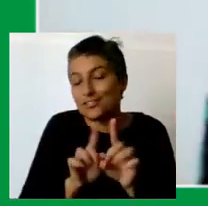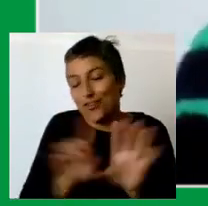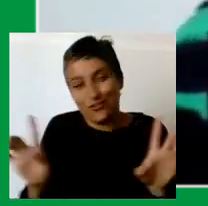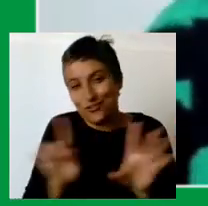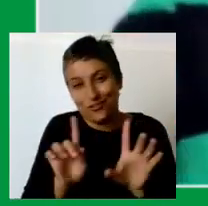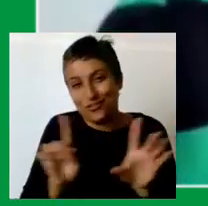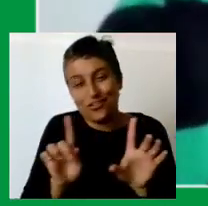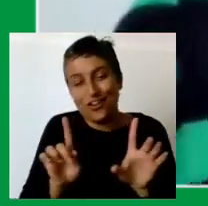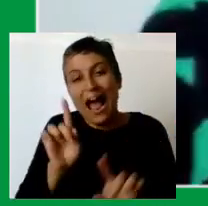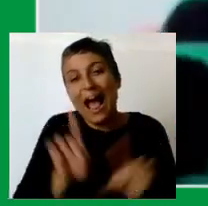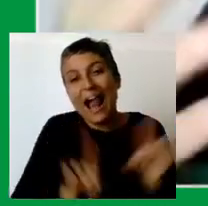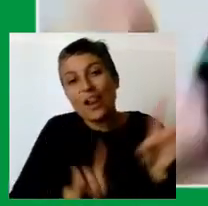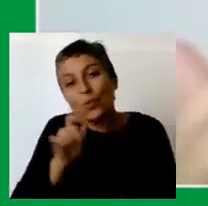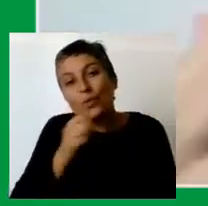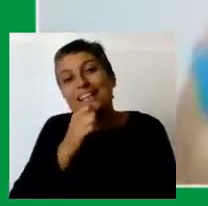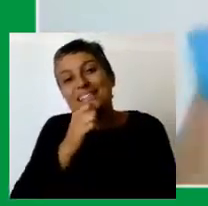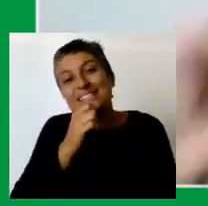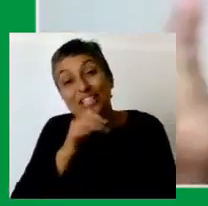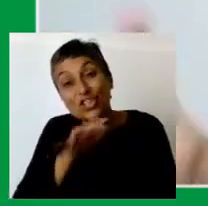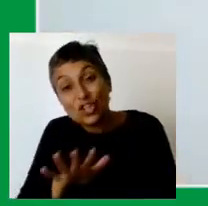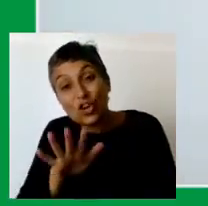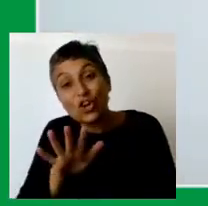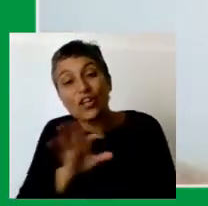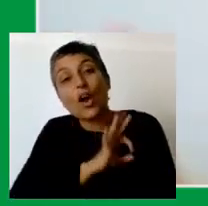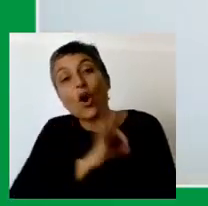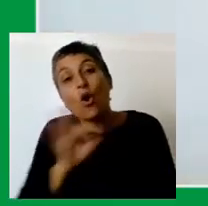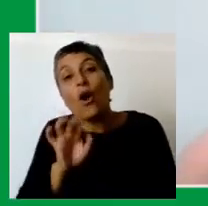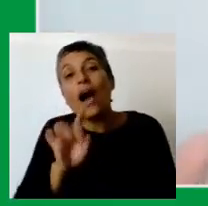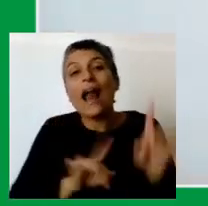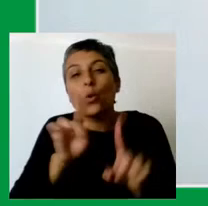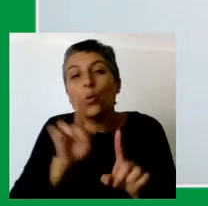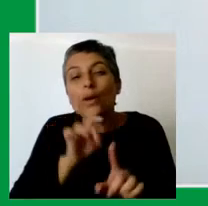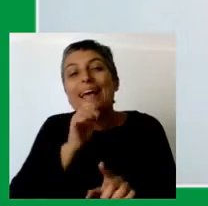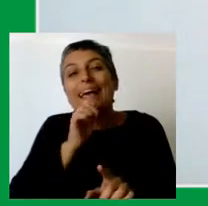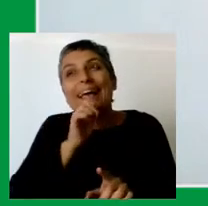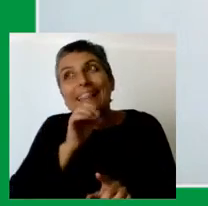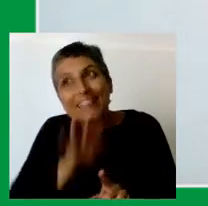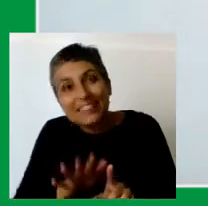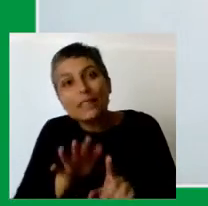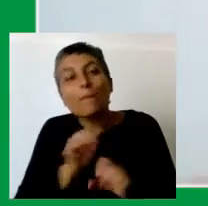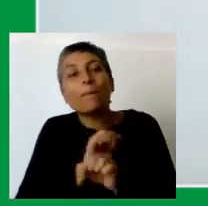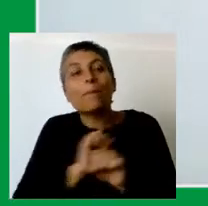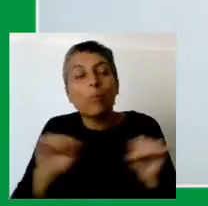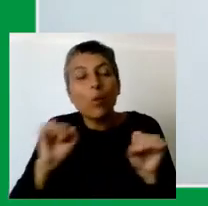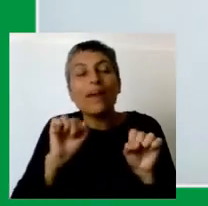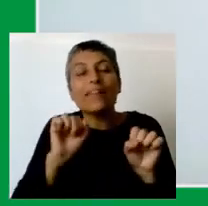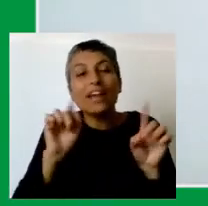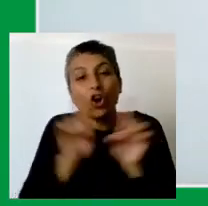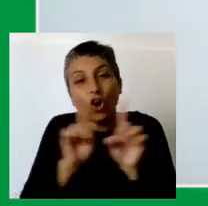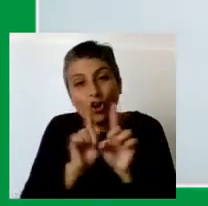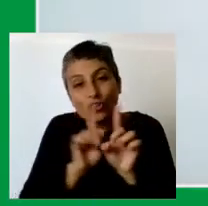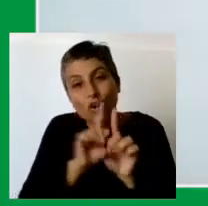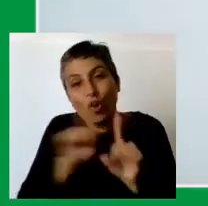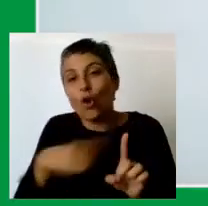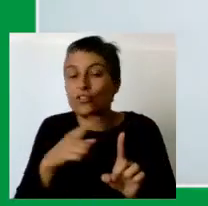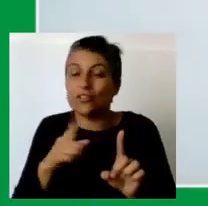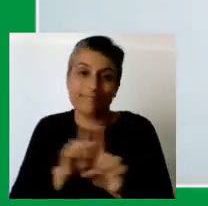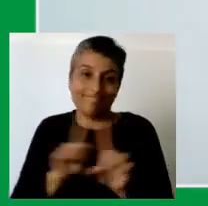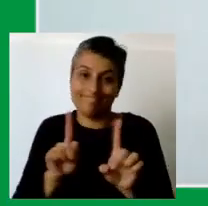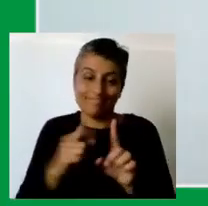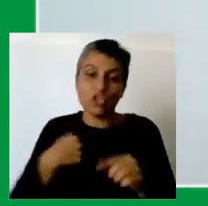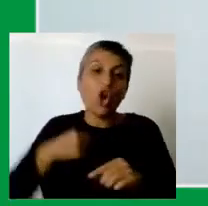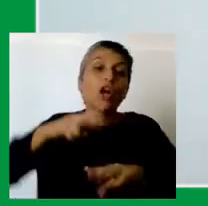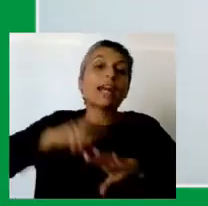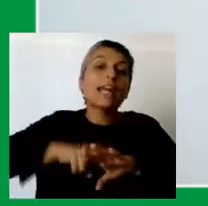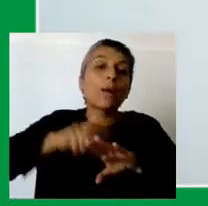Hay algunas historias, como digo yo, algunas narrativas que se pueden narrar en formatos breves y otras no. Yo recomiendo como